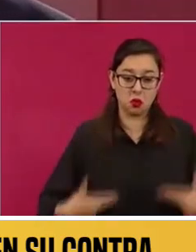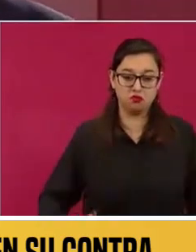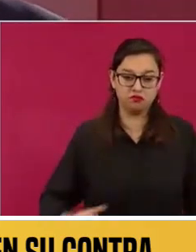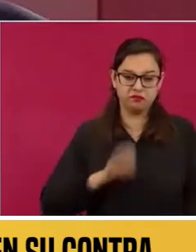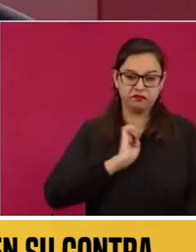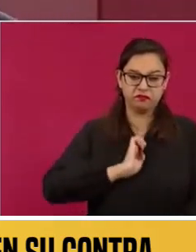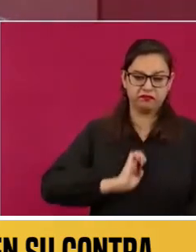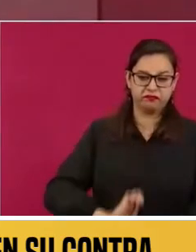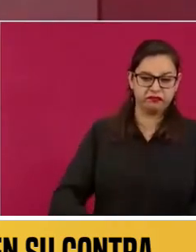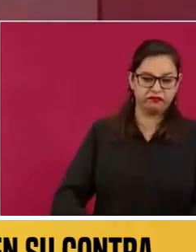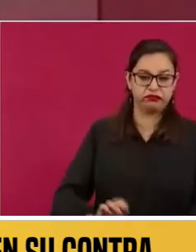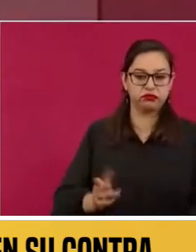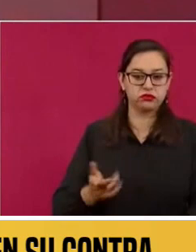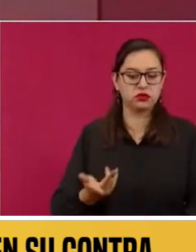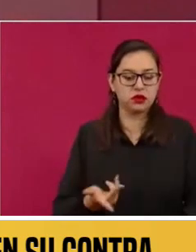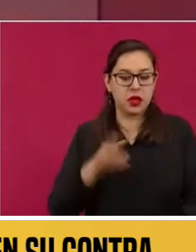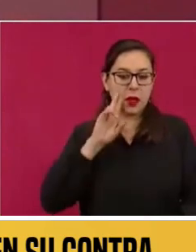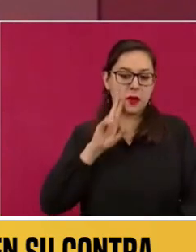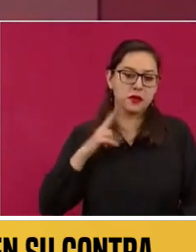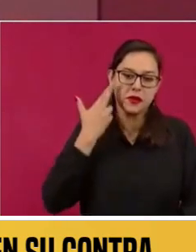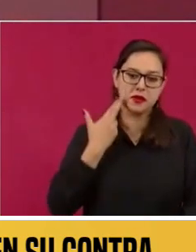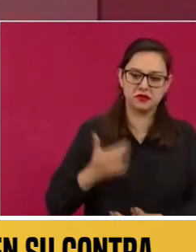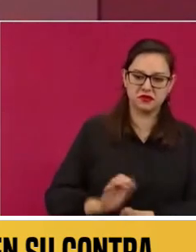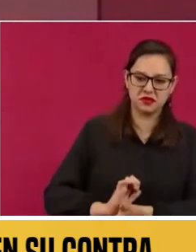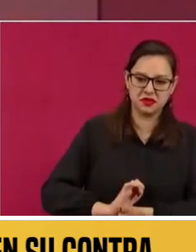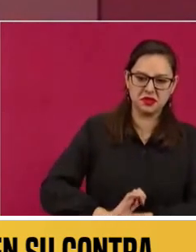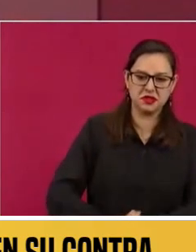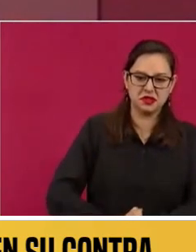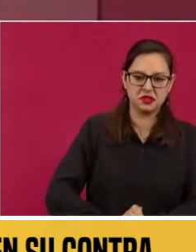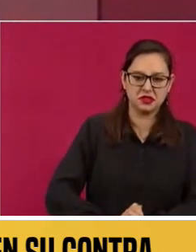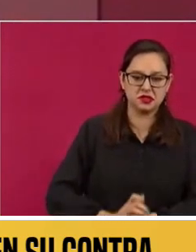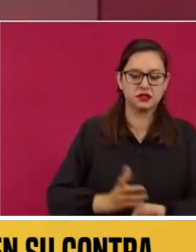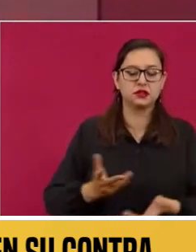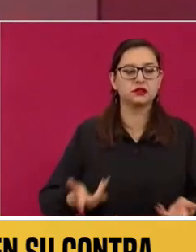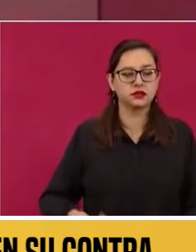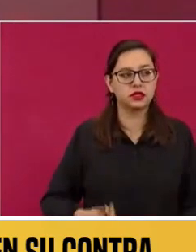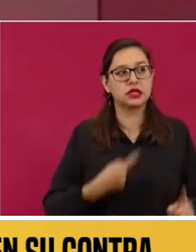del racismo, de la discriminación,